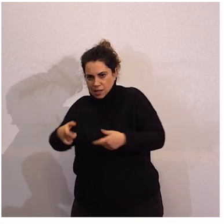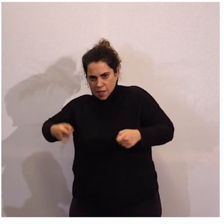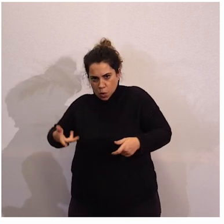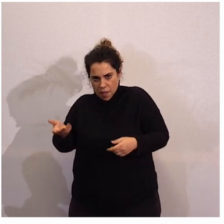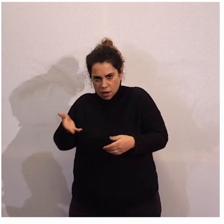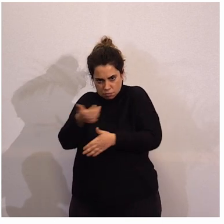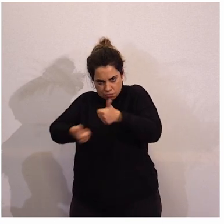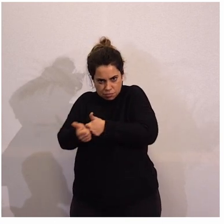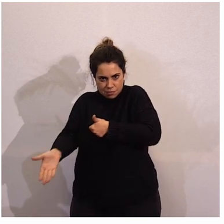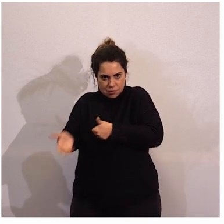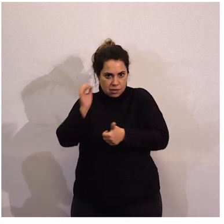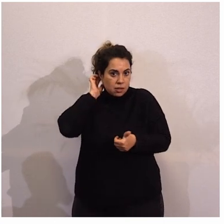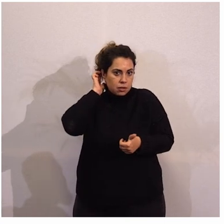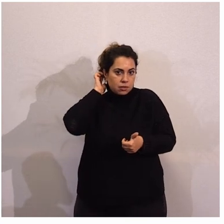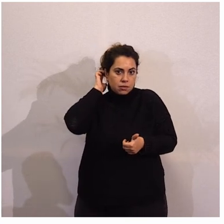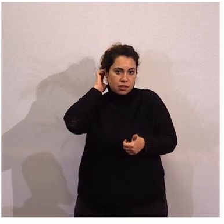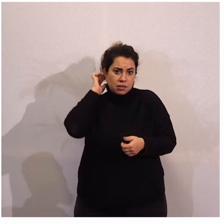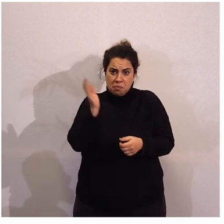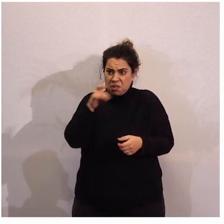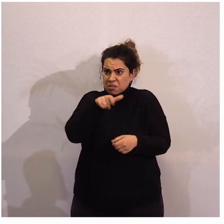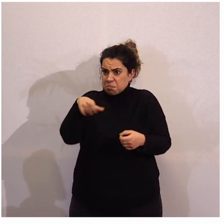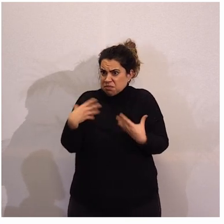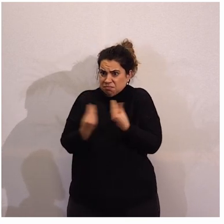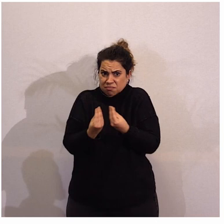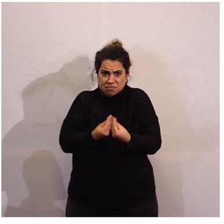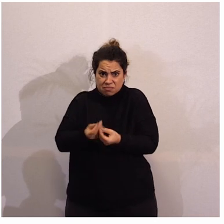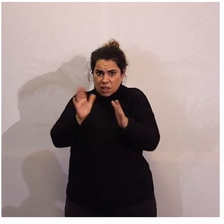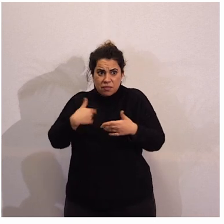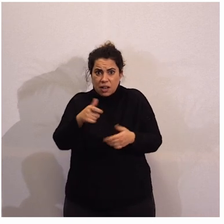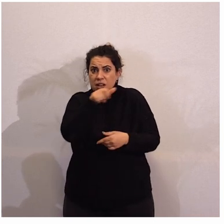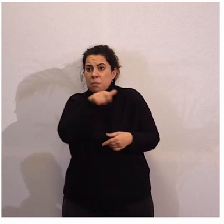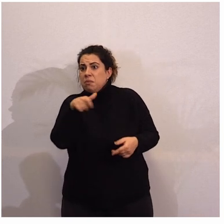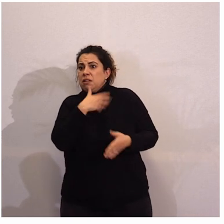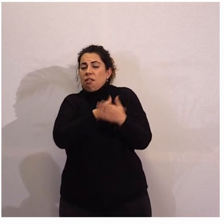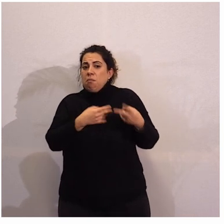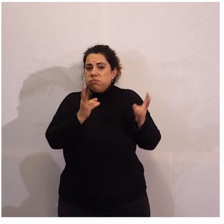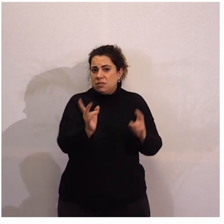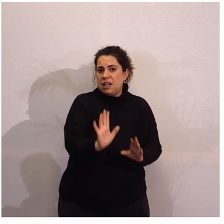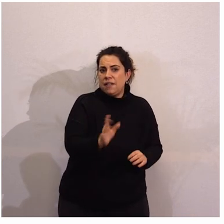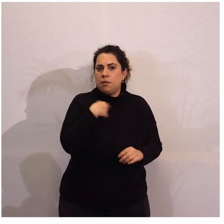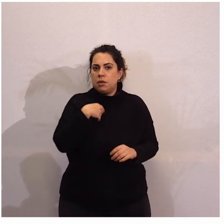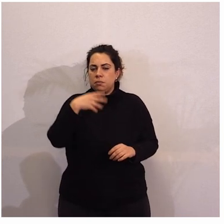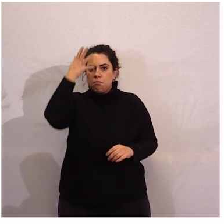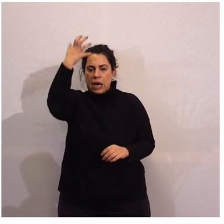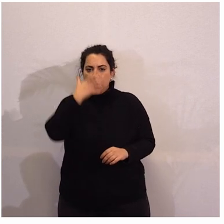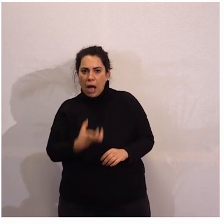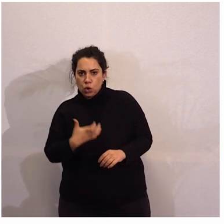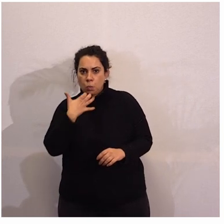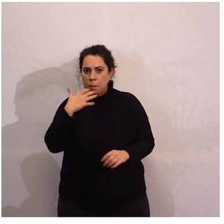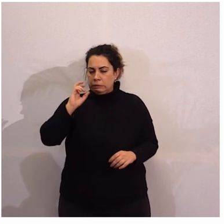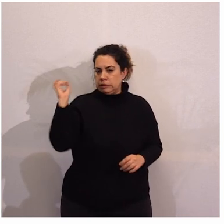Porque que la gente ocupa todo y no le dejan a las personas para que mire los Reyes Magos y todo eso.